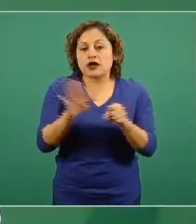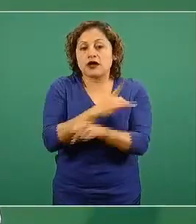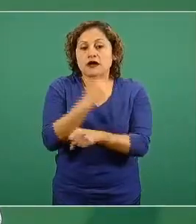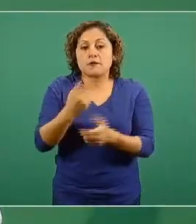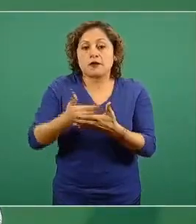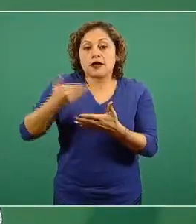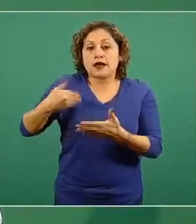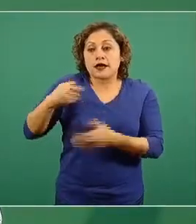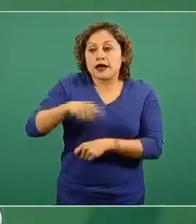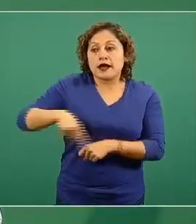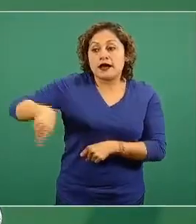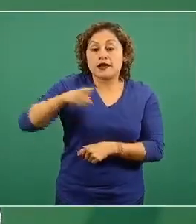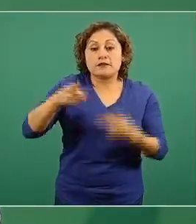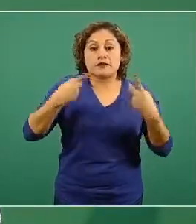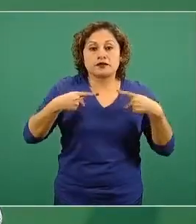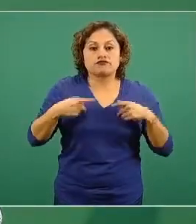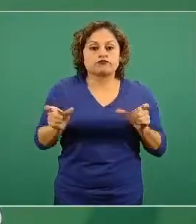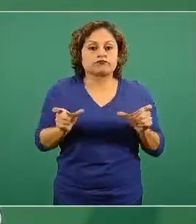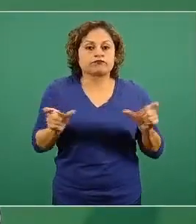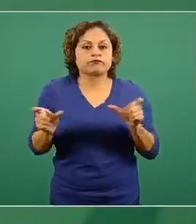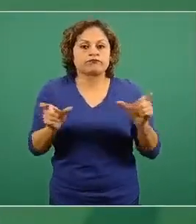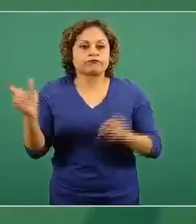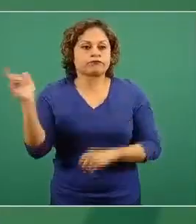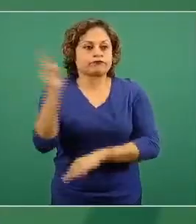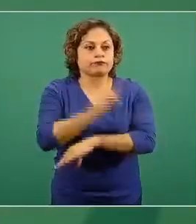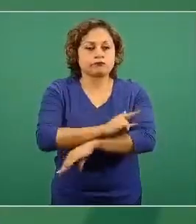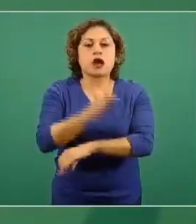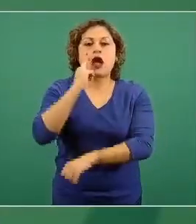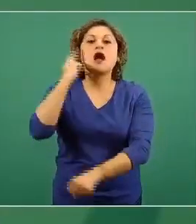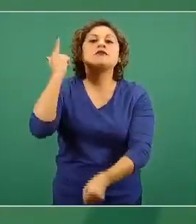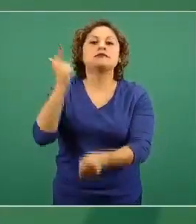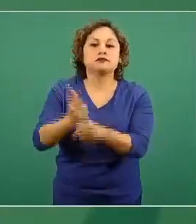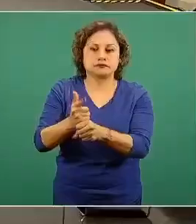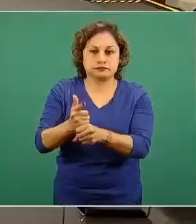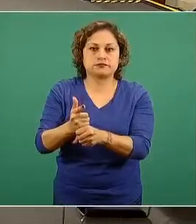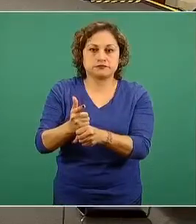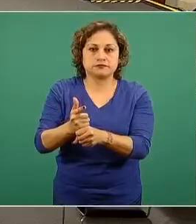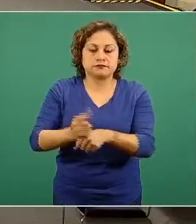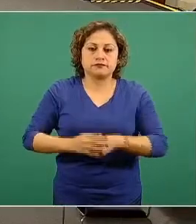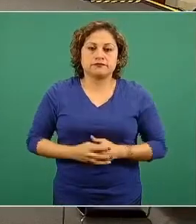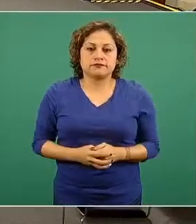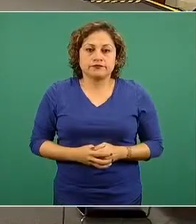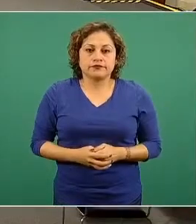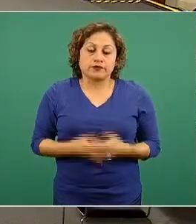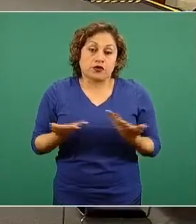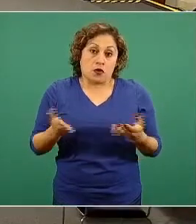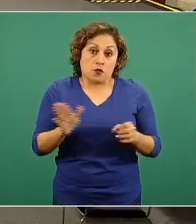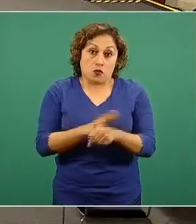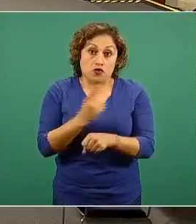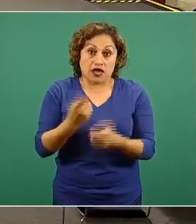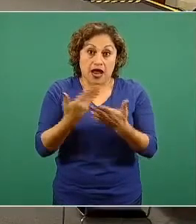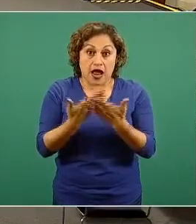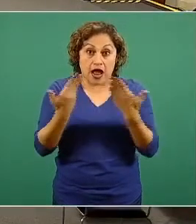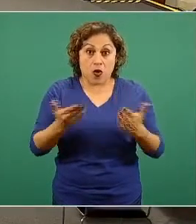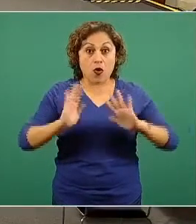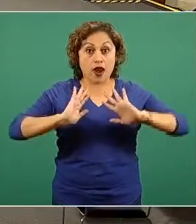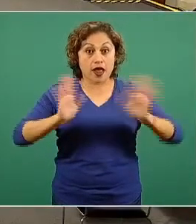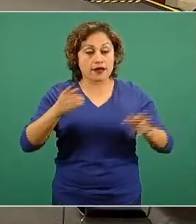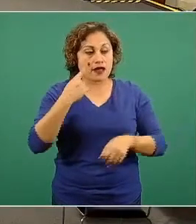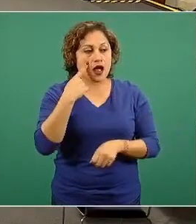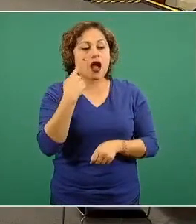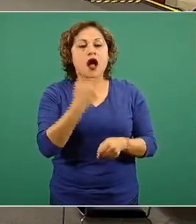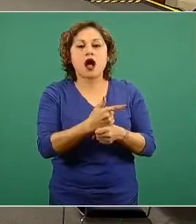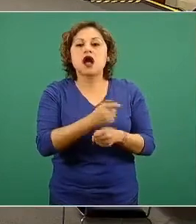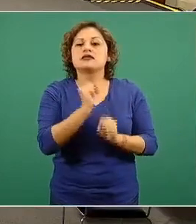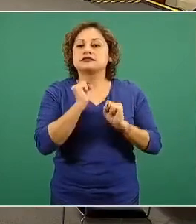la indicación correspondiente es que el resultado que en su momento se tiene de esta persona, o sea, cuando se confirma